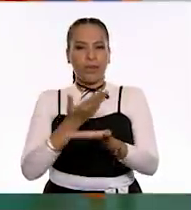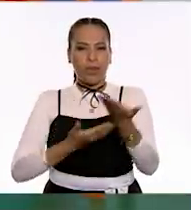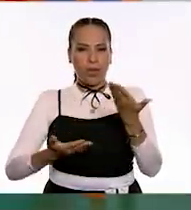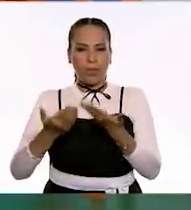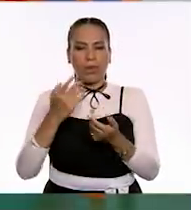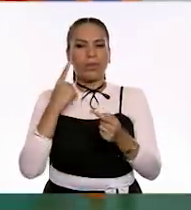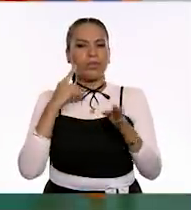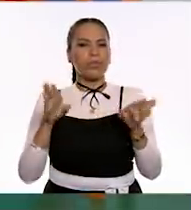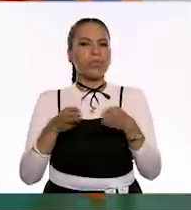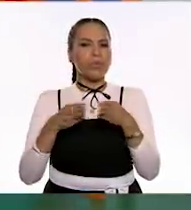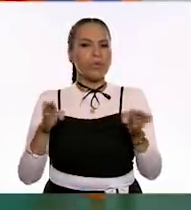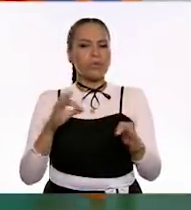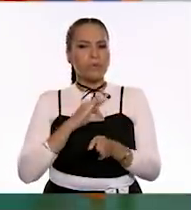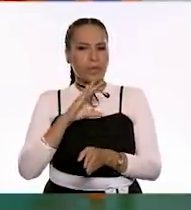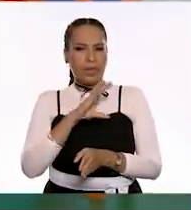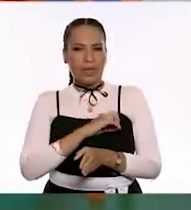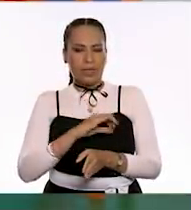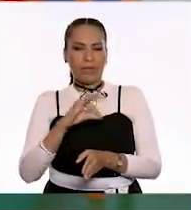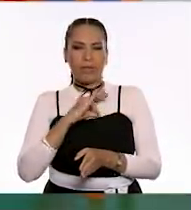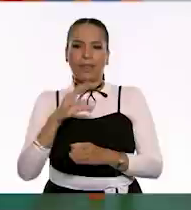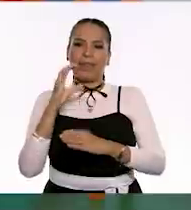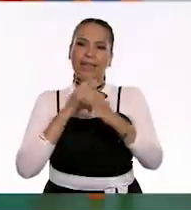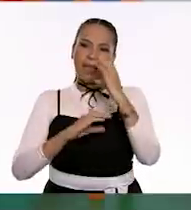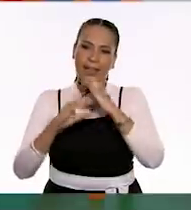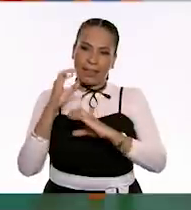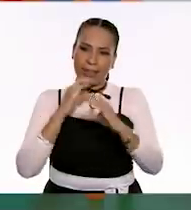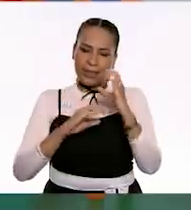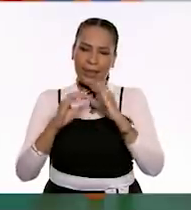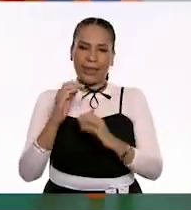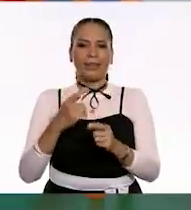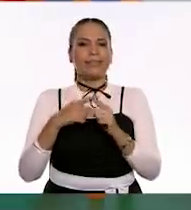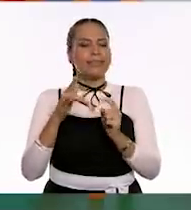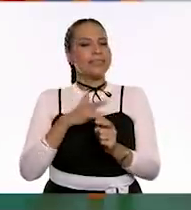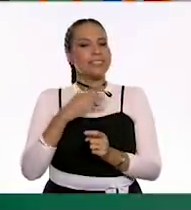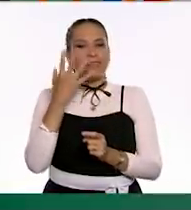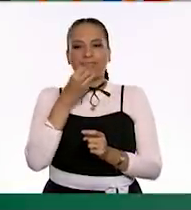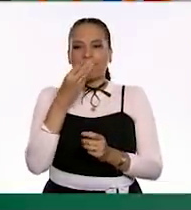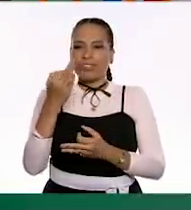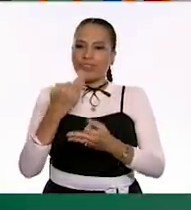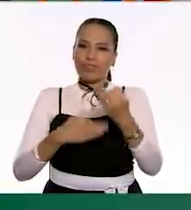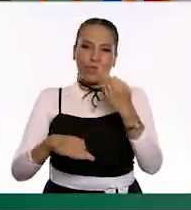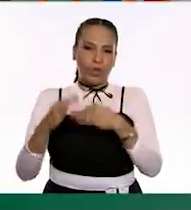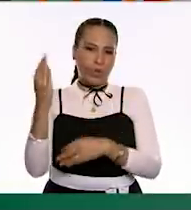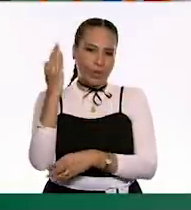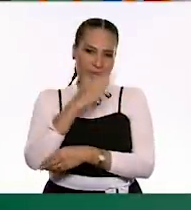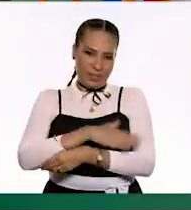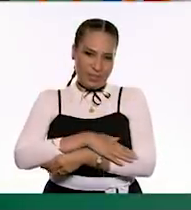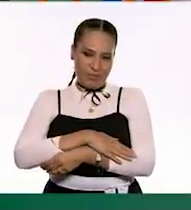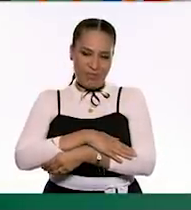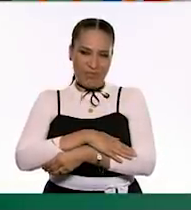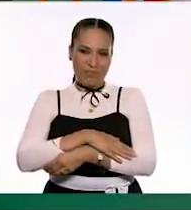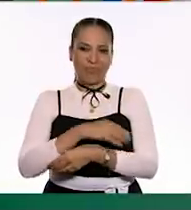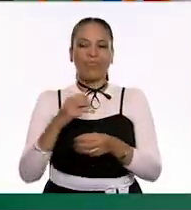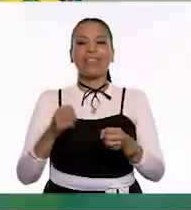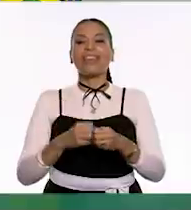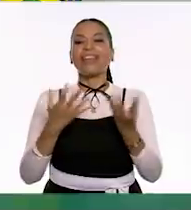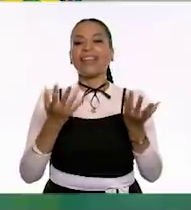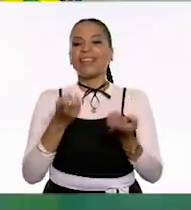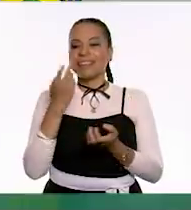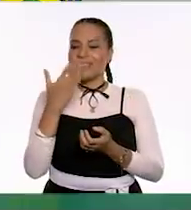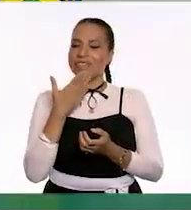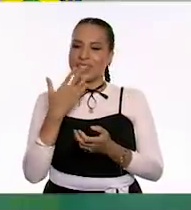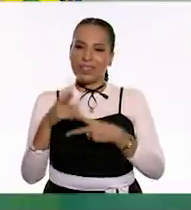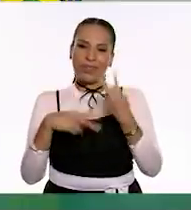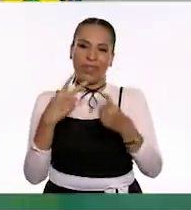qué música les encanta y les hace cantar sensacional y todo el día. Claro que sí. Sería muy